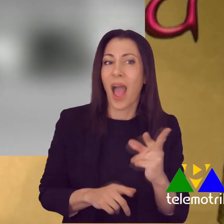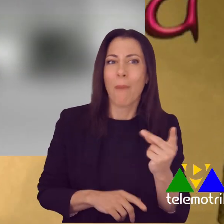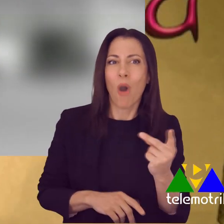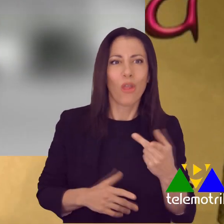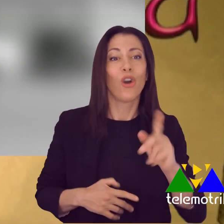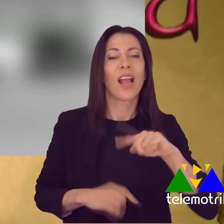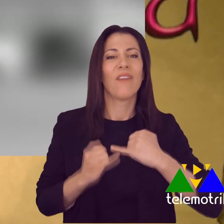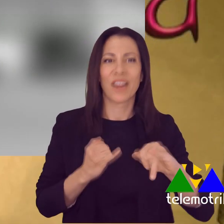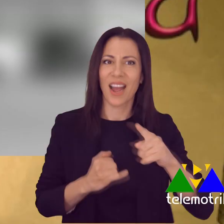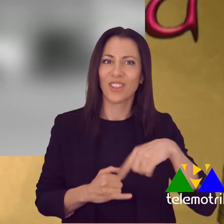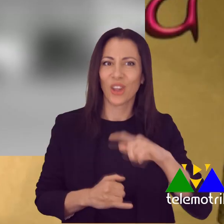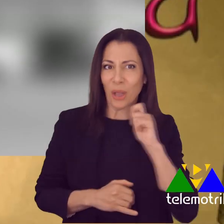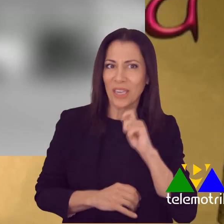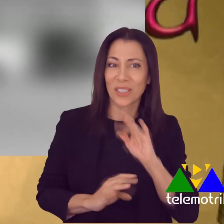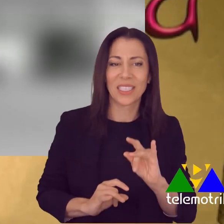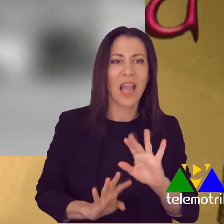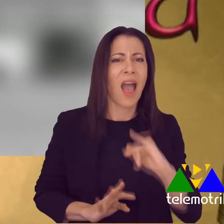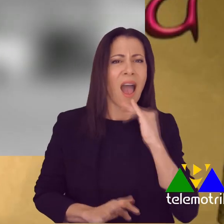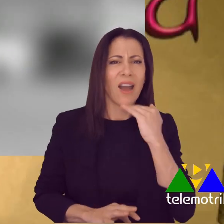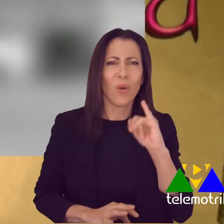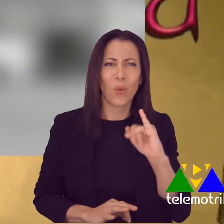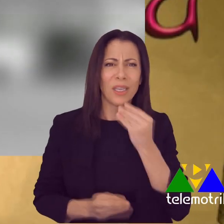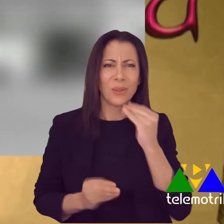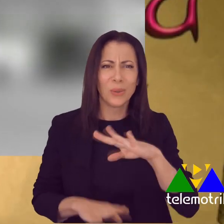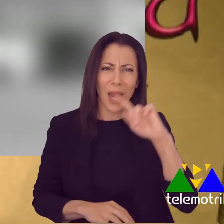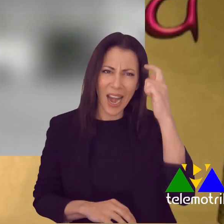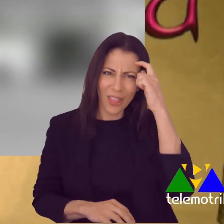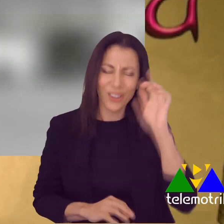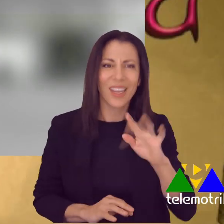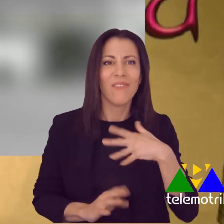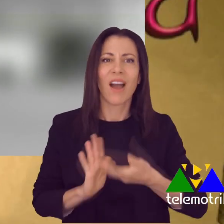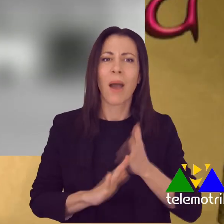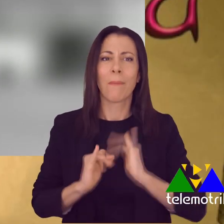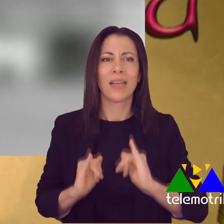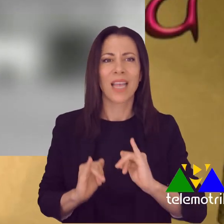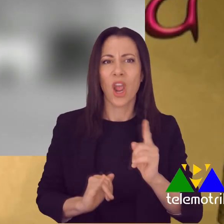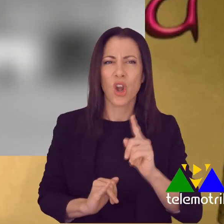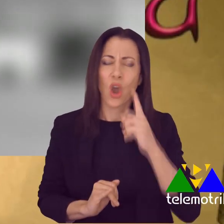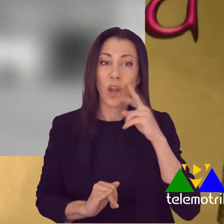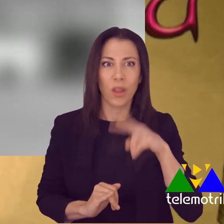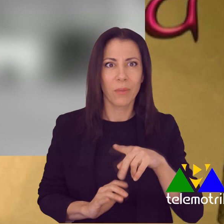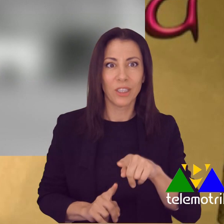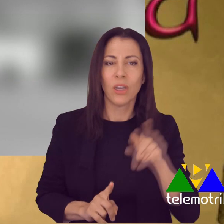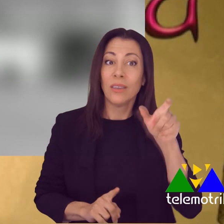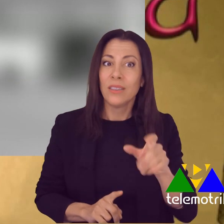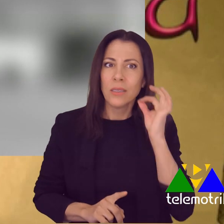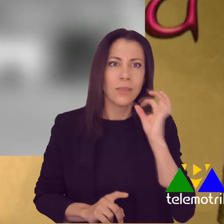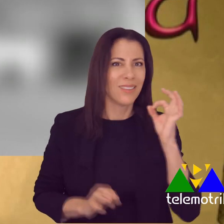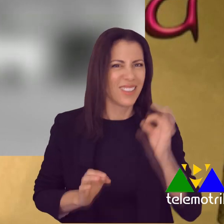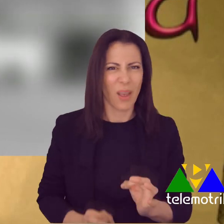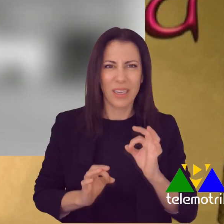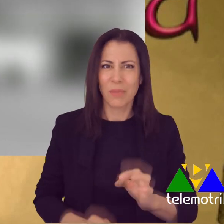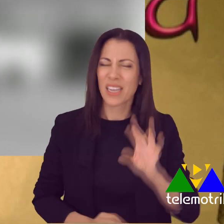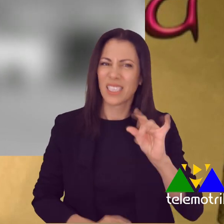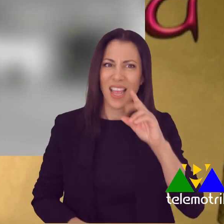del cual ellos también tomaban cariñosamente. Claro. Hay alguna anécdota por ahí de que él salía a pasear y a lo mejor la gente no lo reconocía. A ella sí. Y a